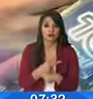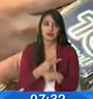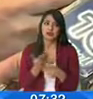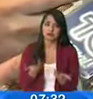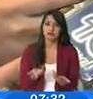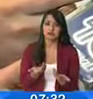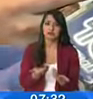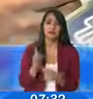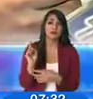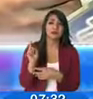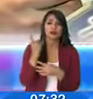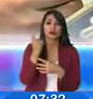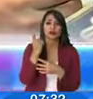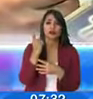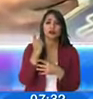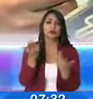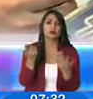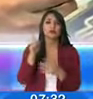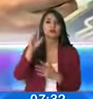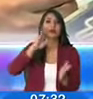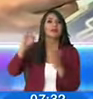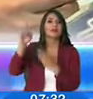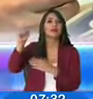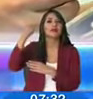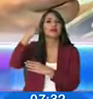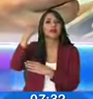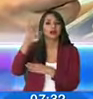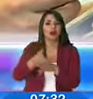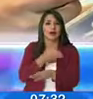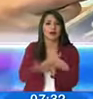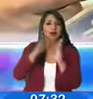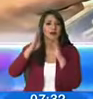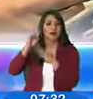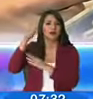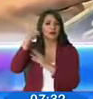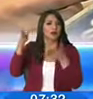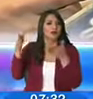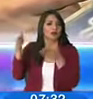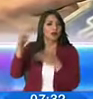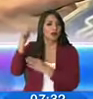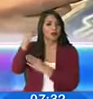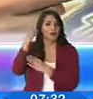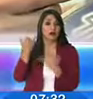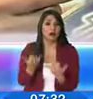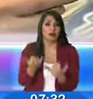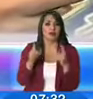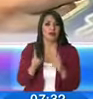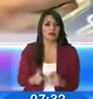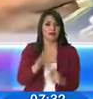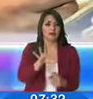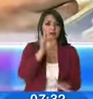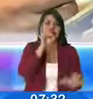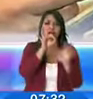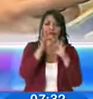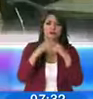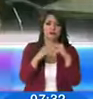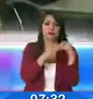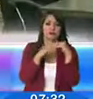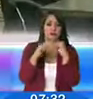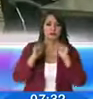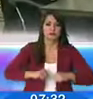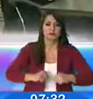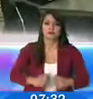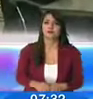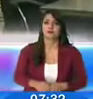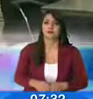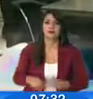respondía únicamente a un gobierno, a un grupo, y por lo tanto creemos que hoy se debe elegir en democracia. Pero